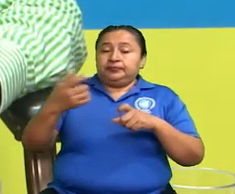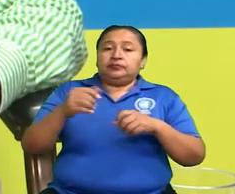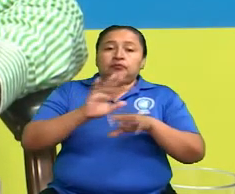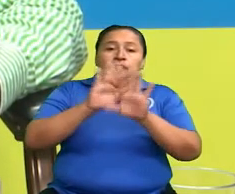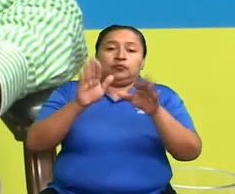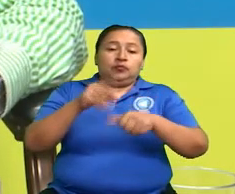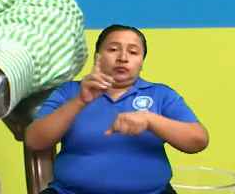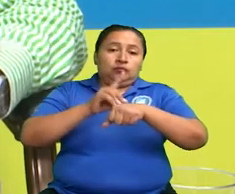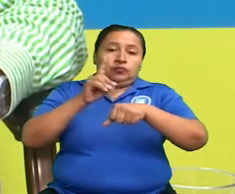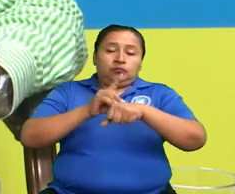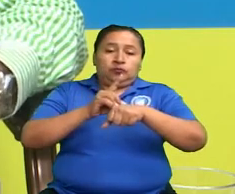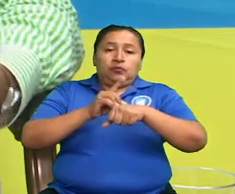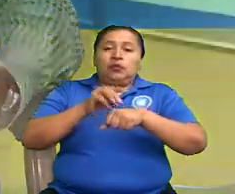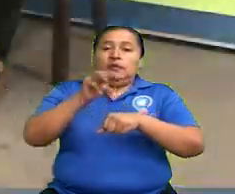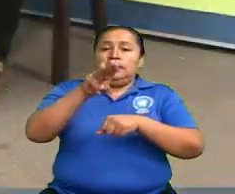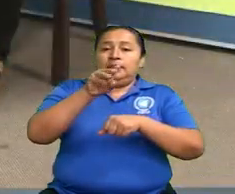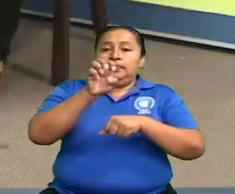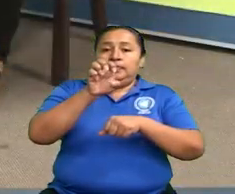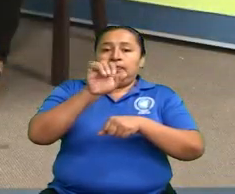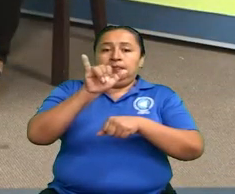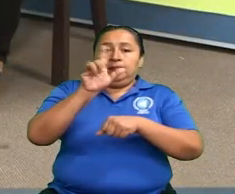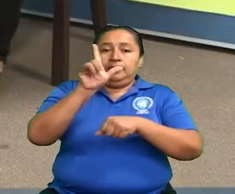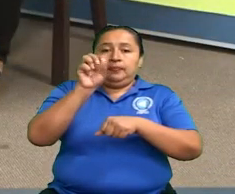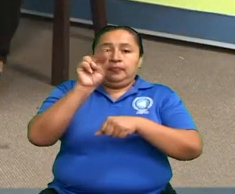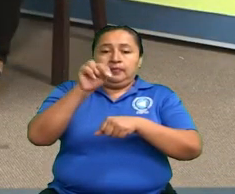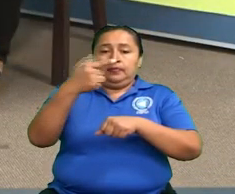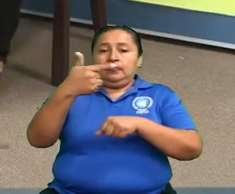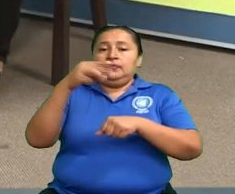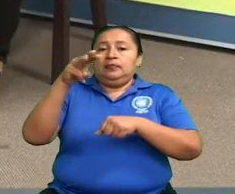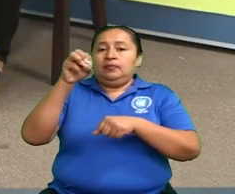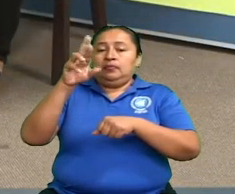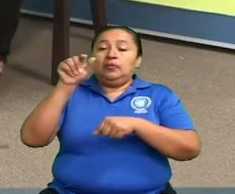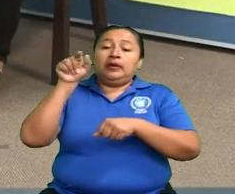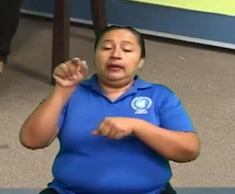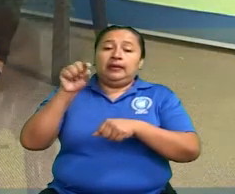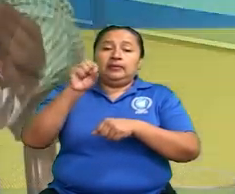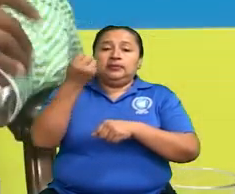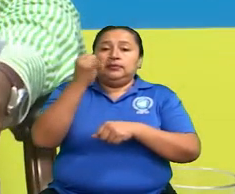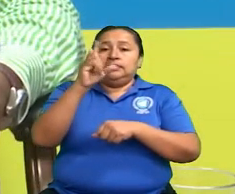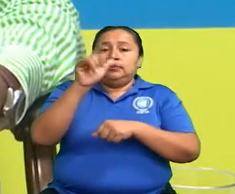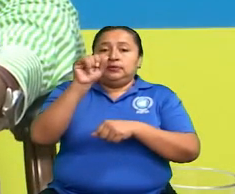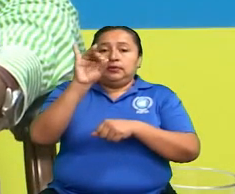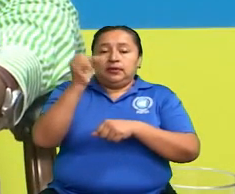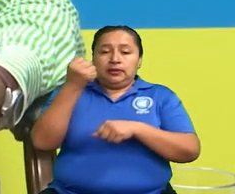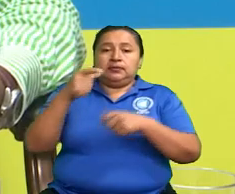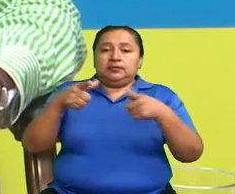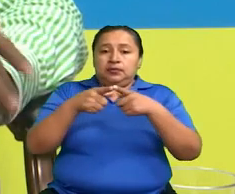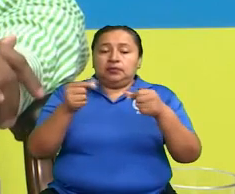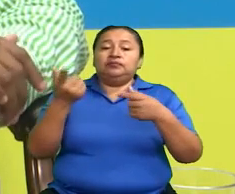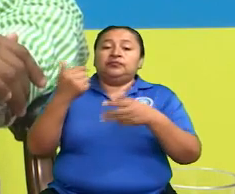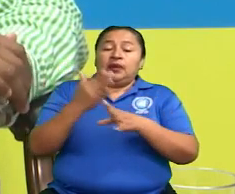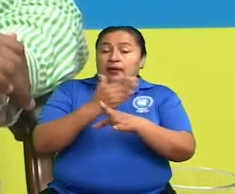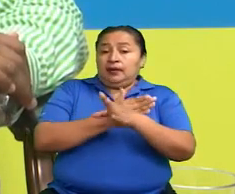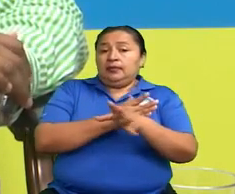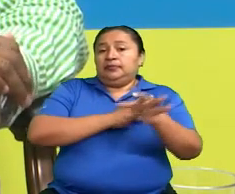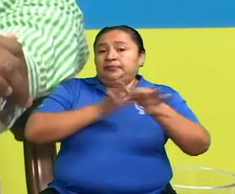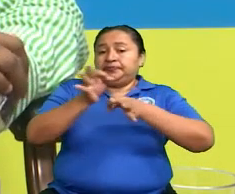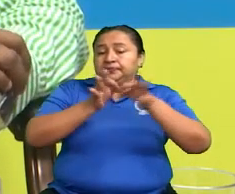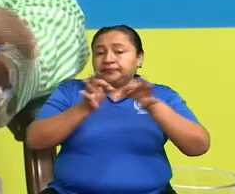Mora, quien es parte del equipo médico del SILAIS Managua. Ella nos estaba explicando en la primera parte del